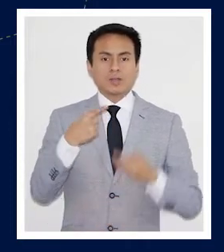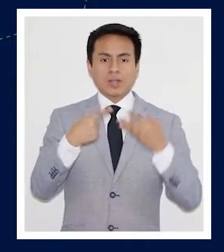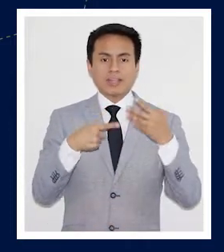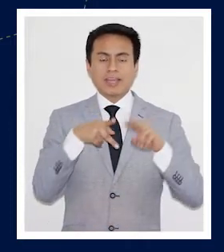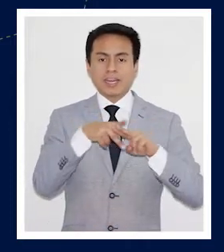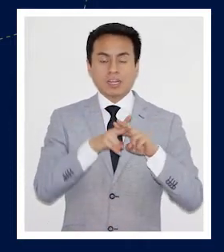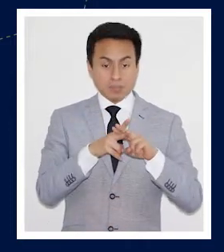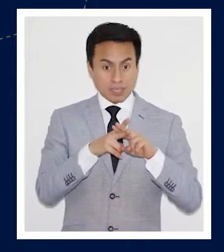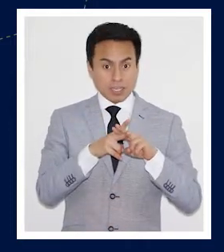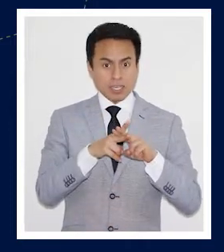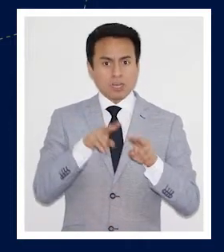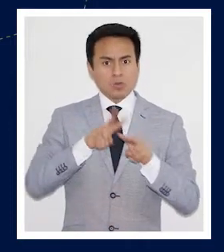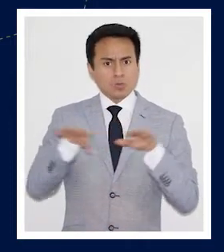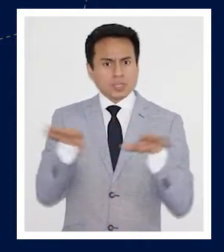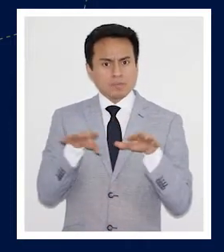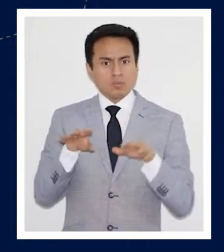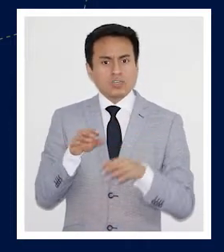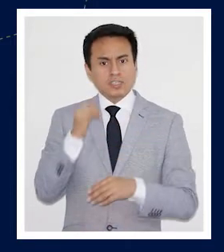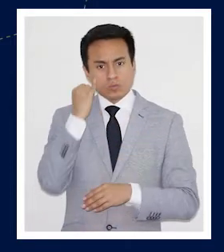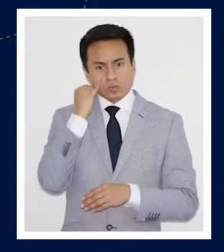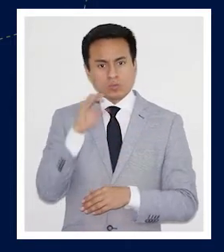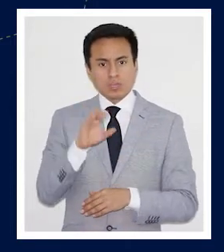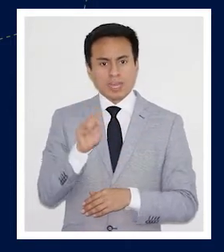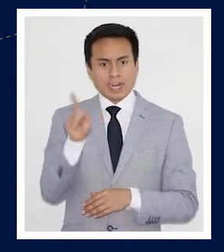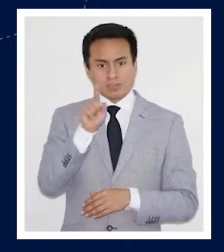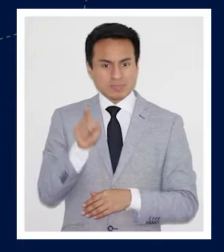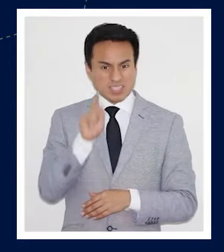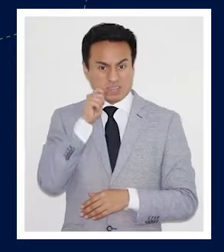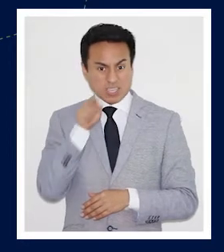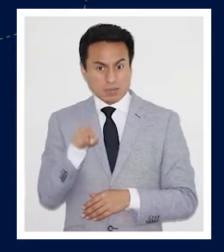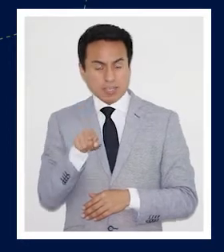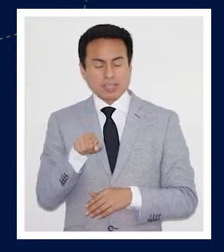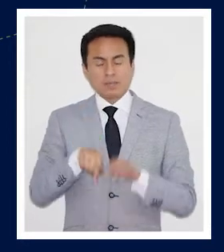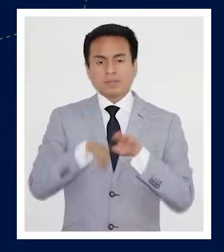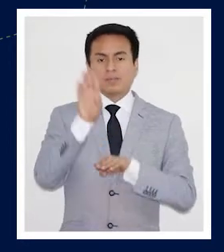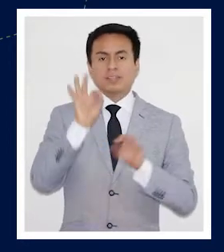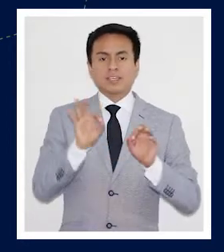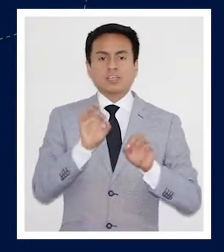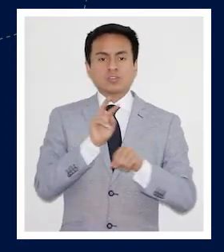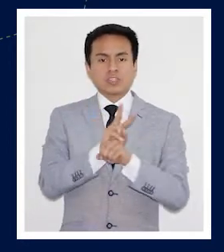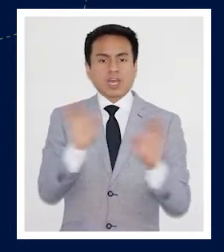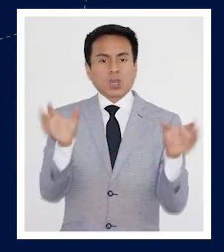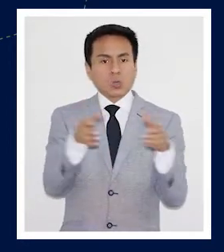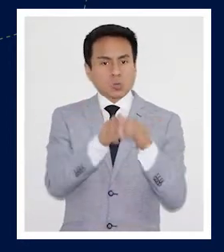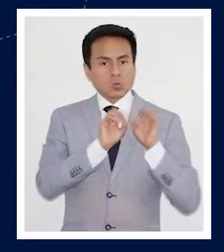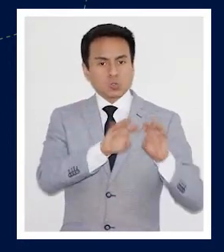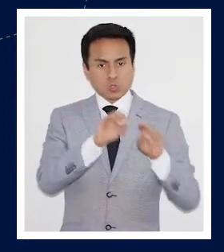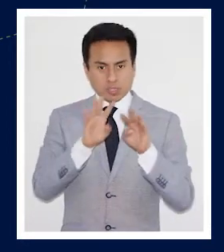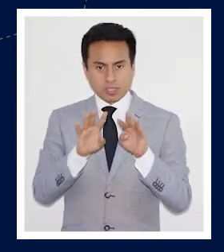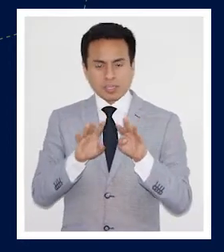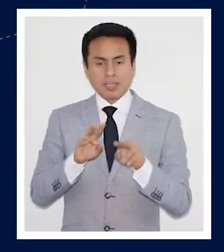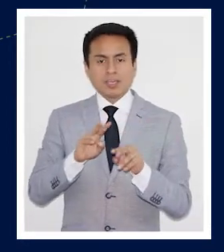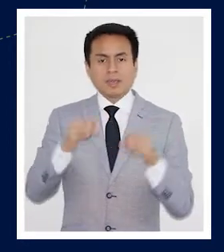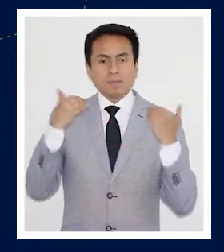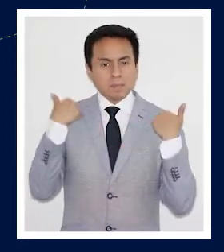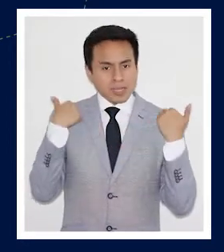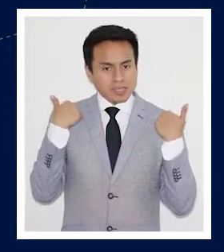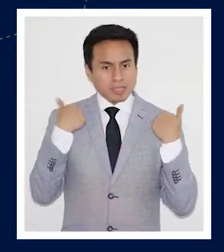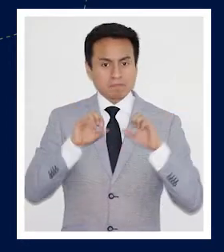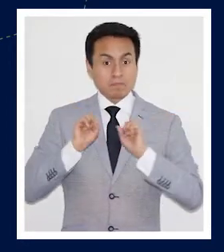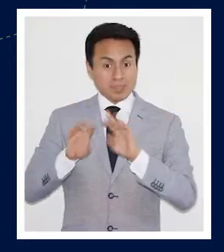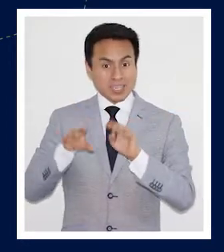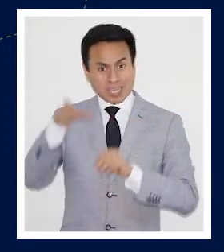¿Cuáles son entonces estas herramientas que nosotros usamos como Instituto Carlos Ibar? Principalmente en la docencia, cursos,